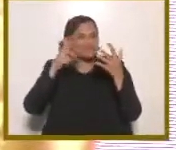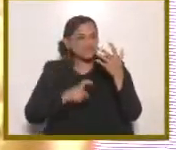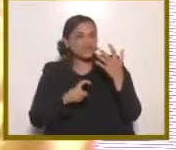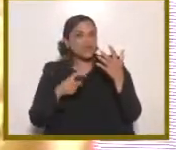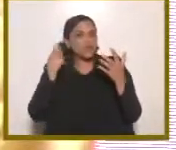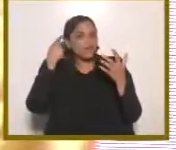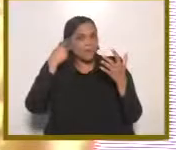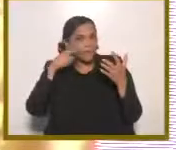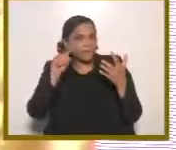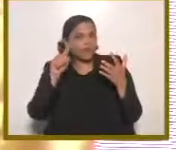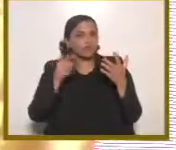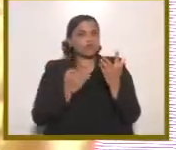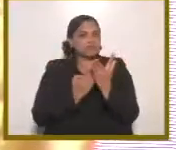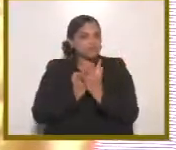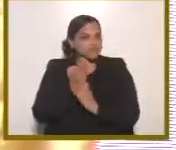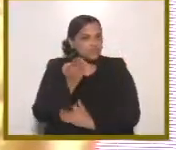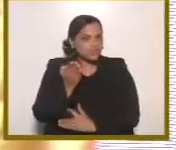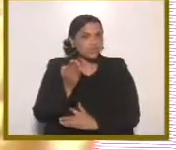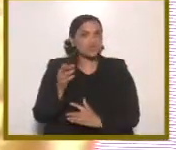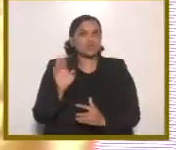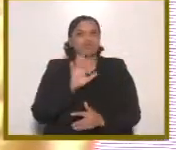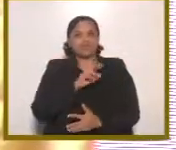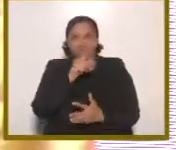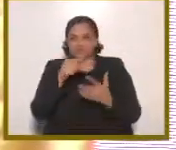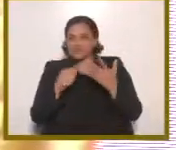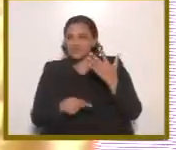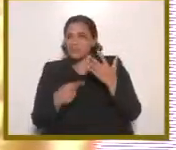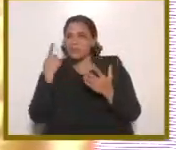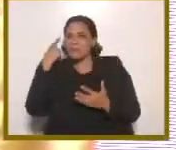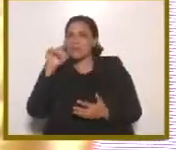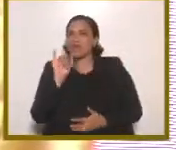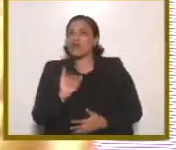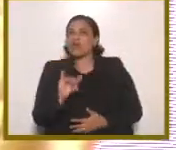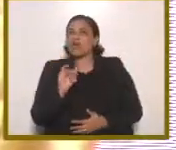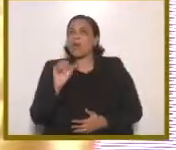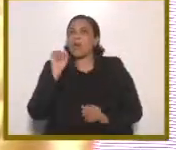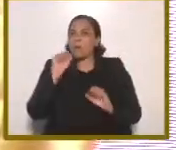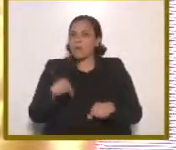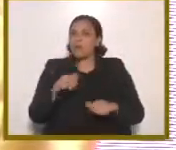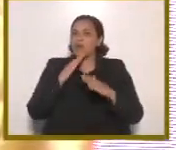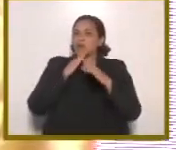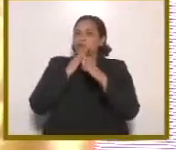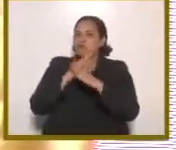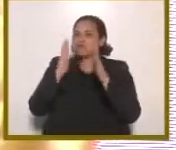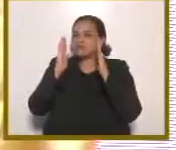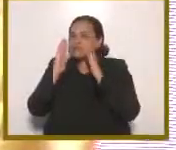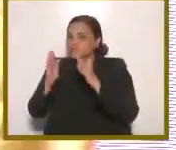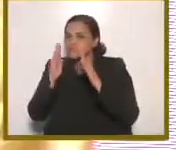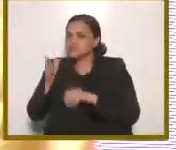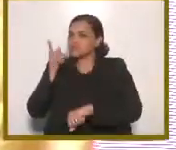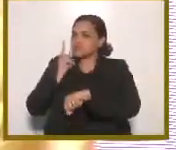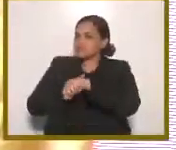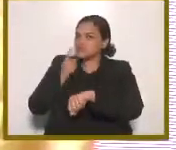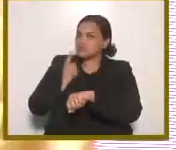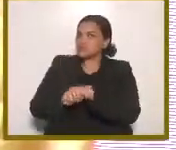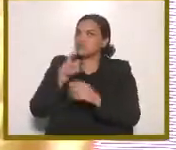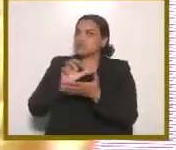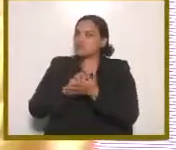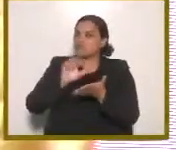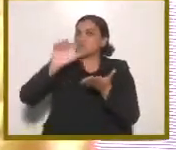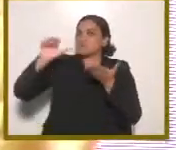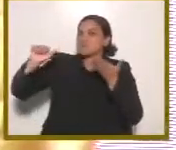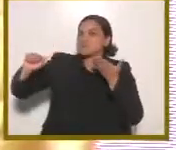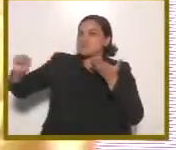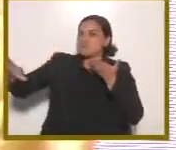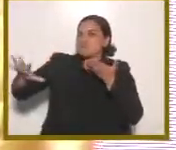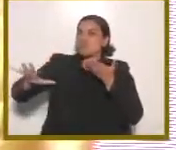a través de los órganos facultados para ello, se pueda prevenir, atender, sancionar y erradicar los